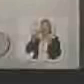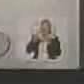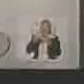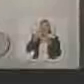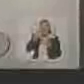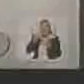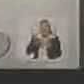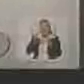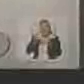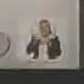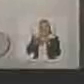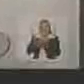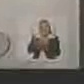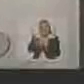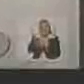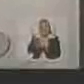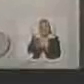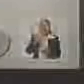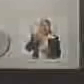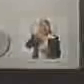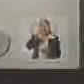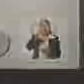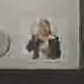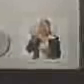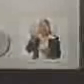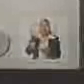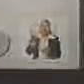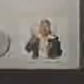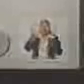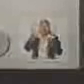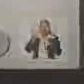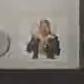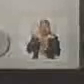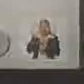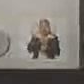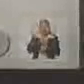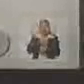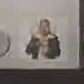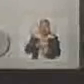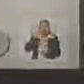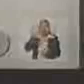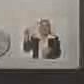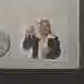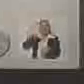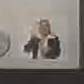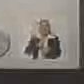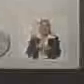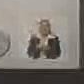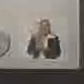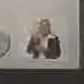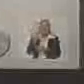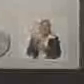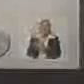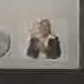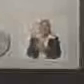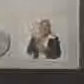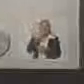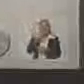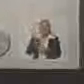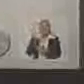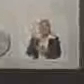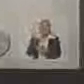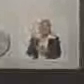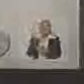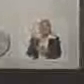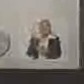armada y el robo de autopartes. Se está agregando, por desgracia, un nuevo delito, muy frecuente en virtud de que